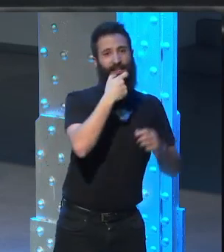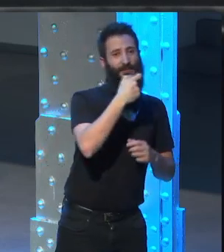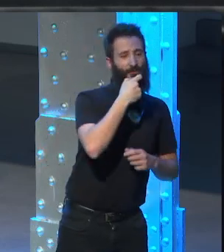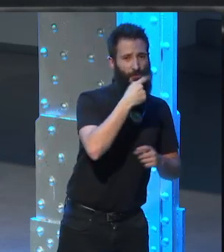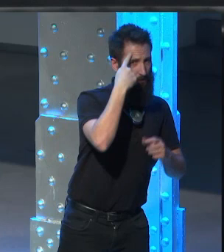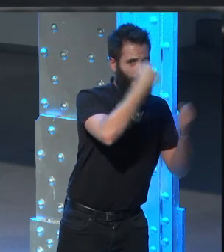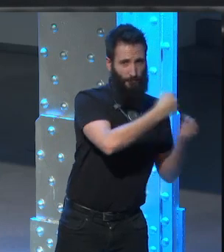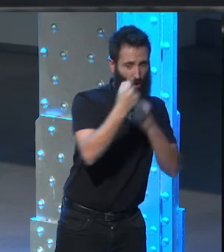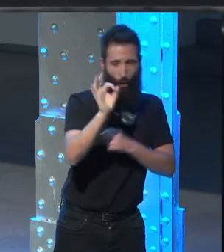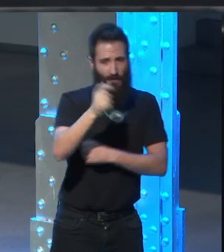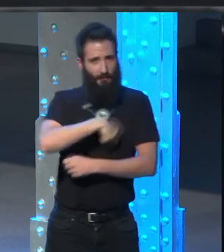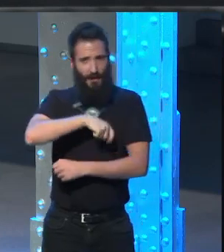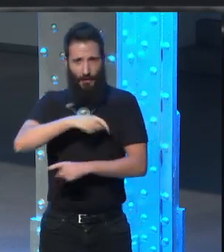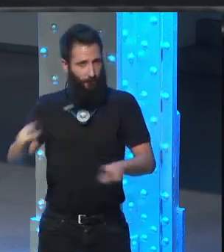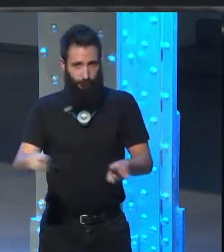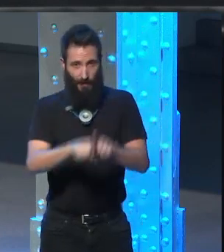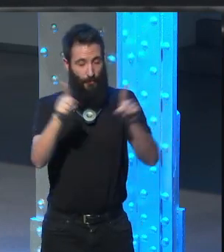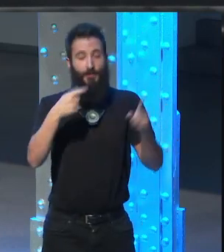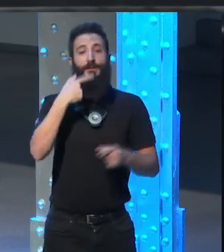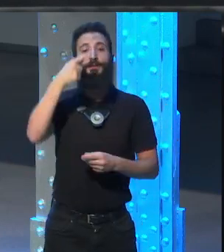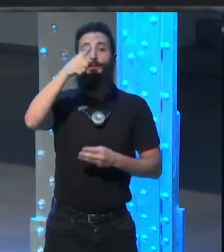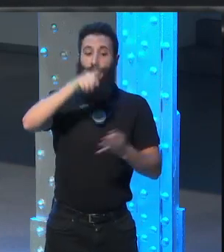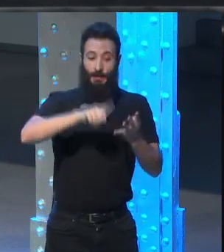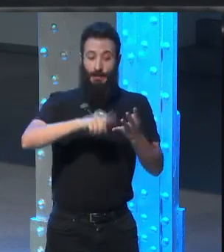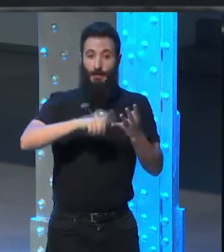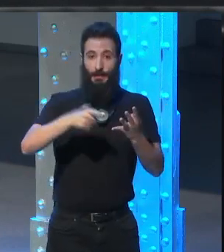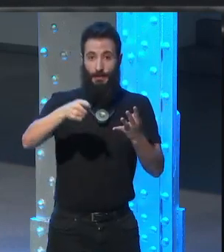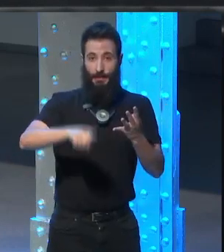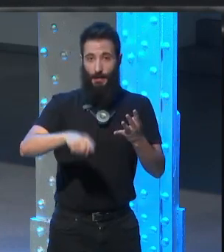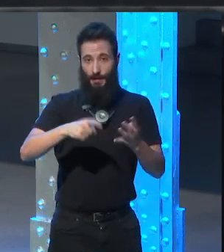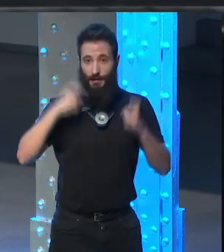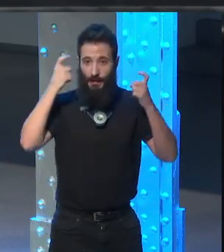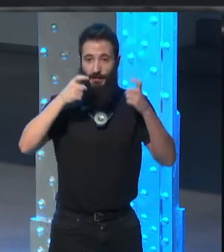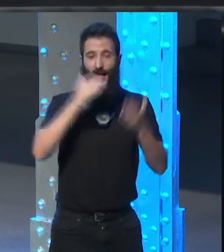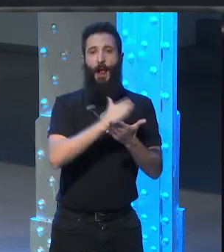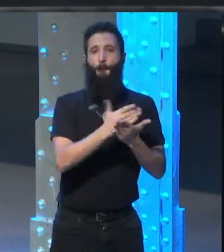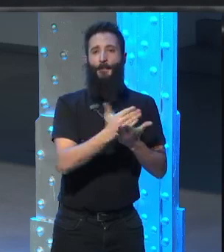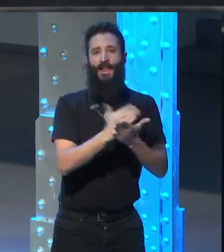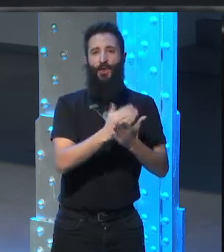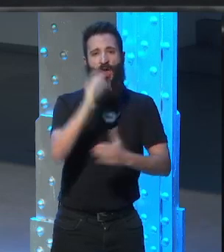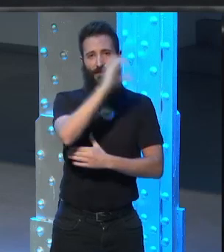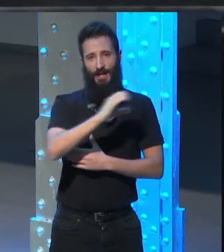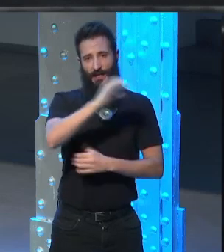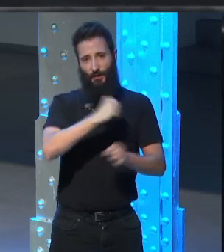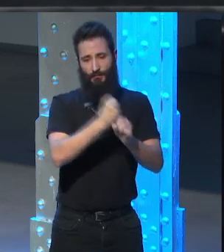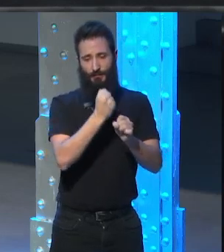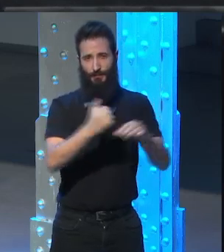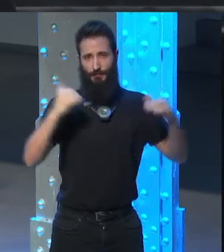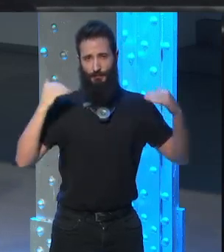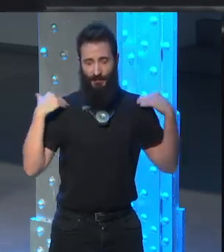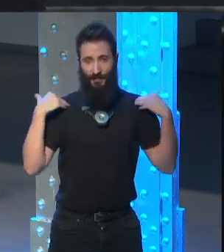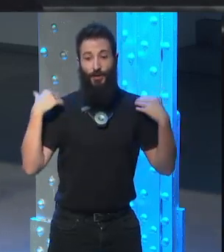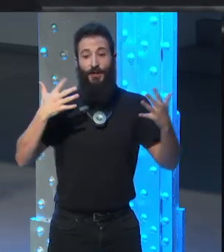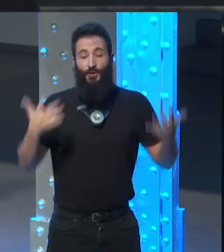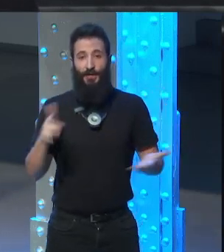como las españolas, y también actuar como mediadores científicos. Entonces, dentro de uno de los objetivos,